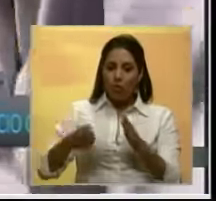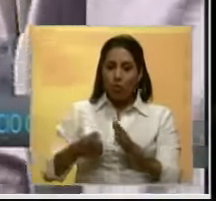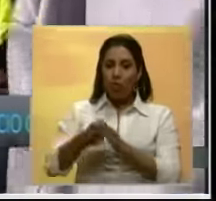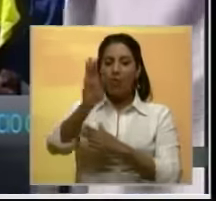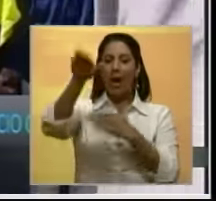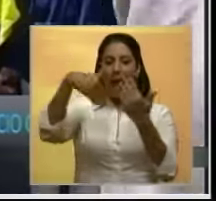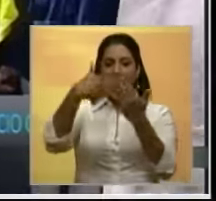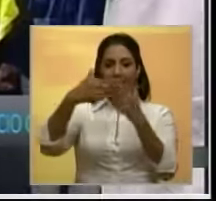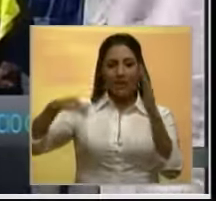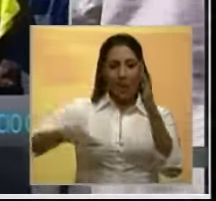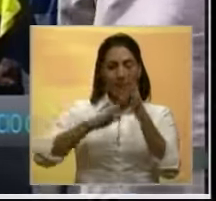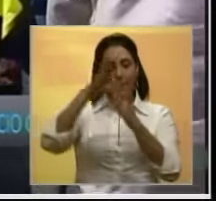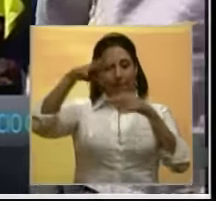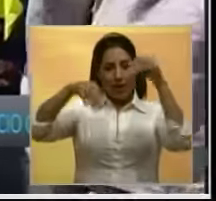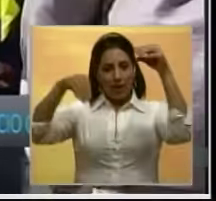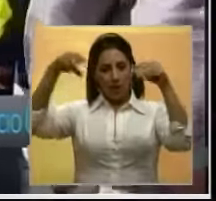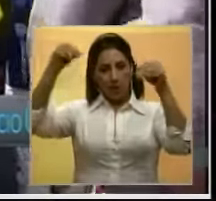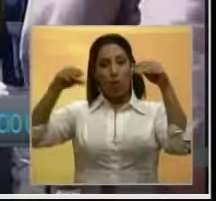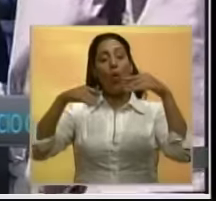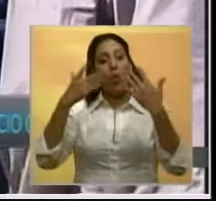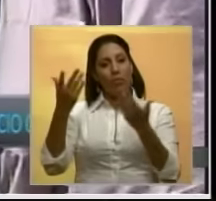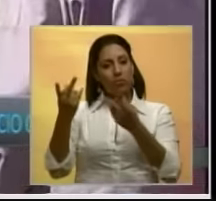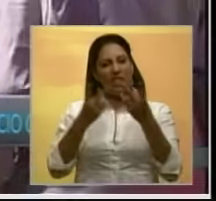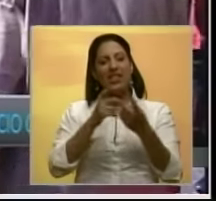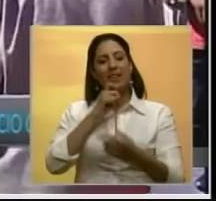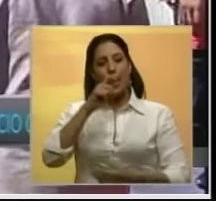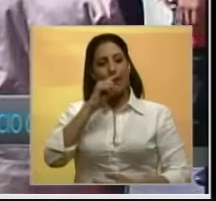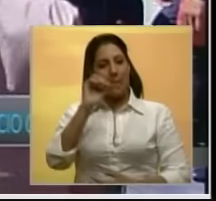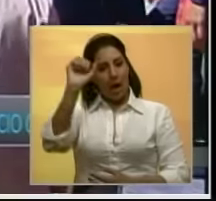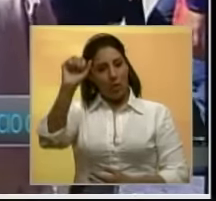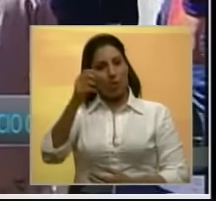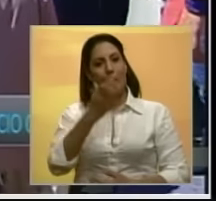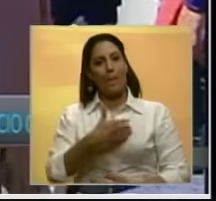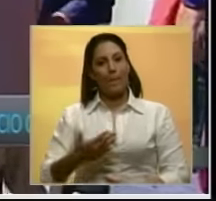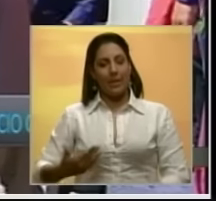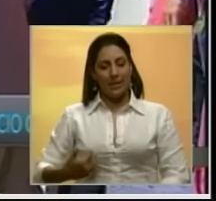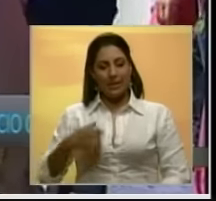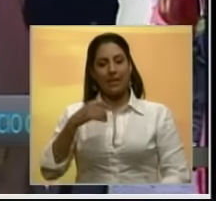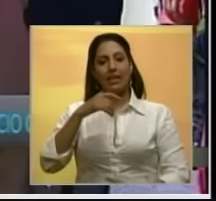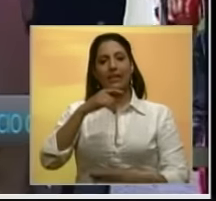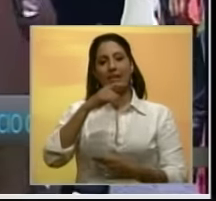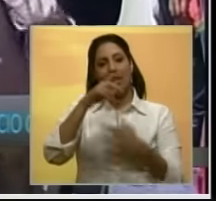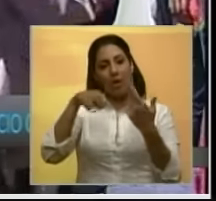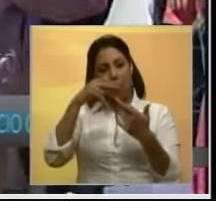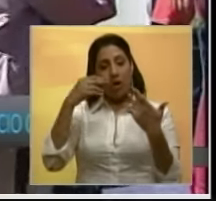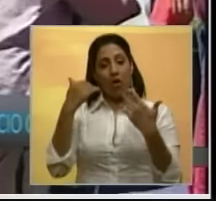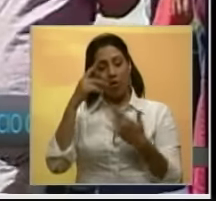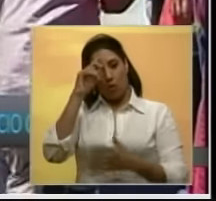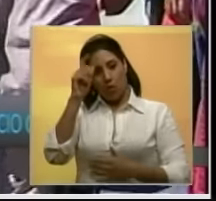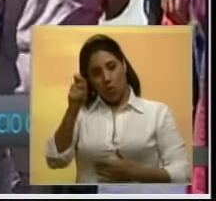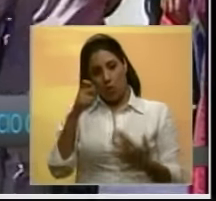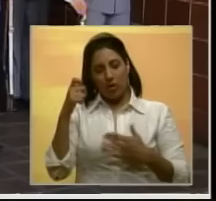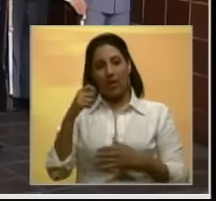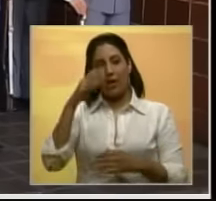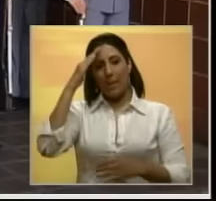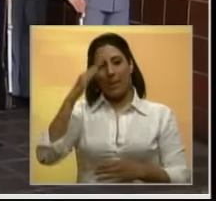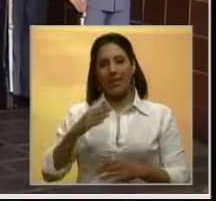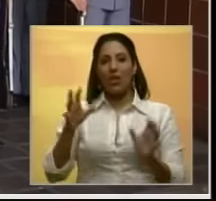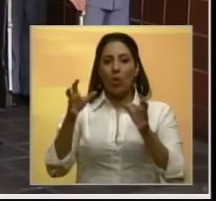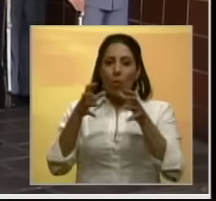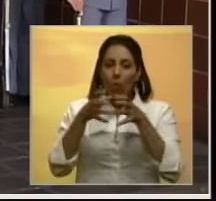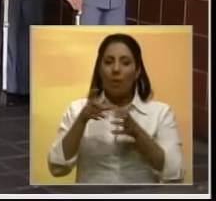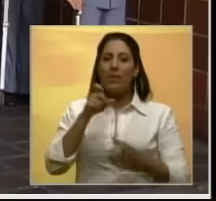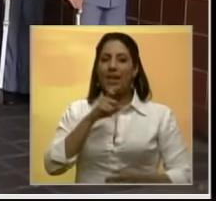el Panteón Nacional, donde serán recibidos por Nicolás Maduro, presidente de la República. Aquí se le rendirán honores militares por